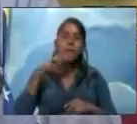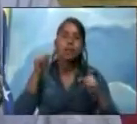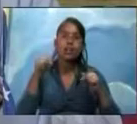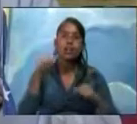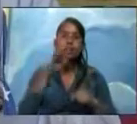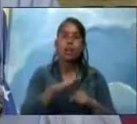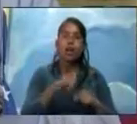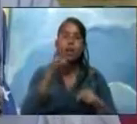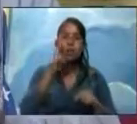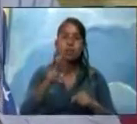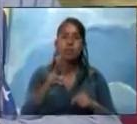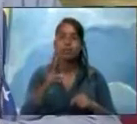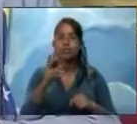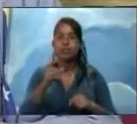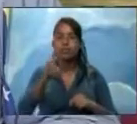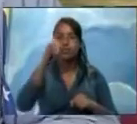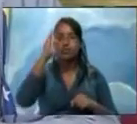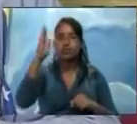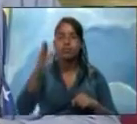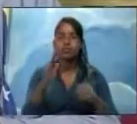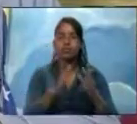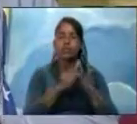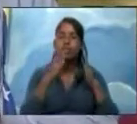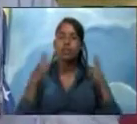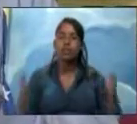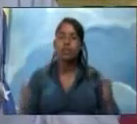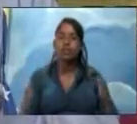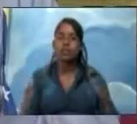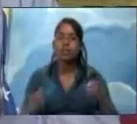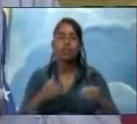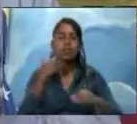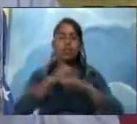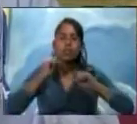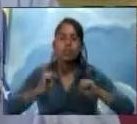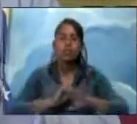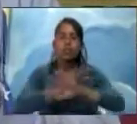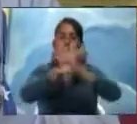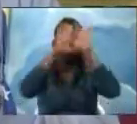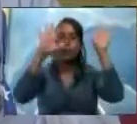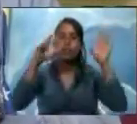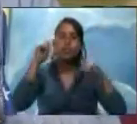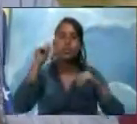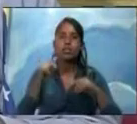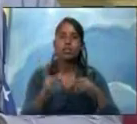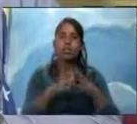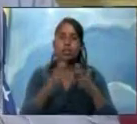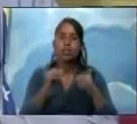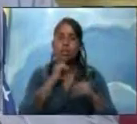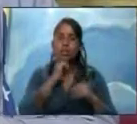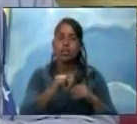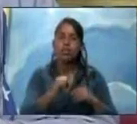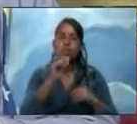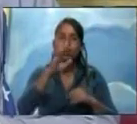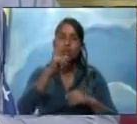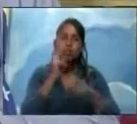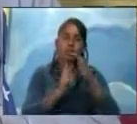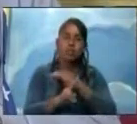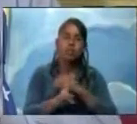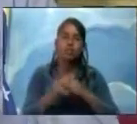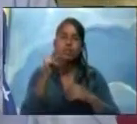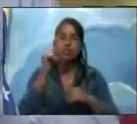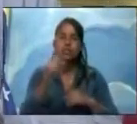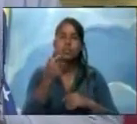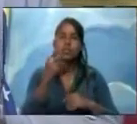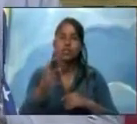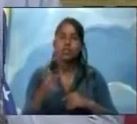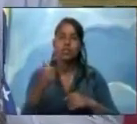estaba viendo al Dios grande y poderoso, maravilloso. Vemos acá esta gran visión que tiene Daniel. Y yo